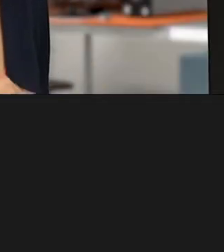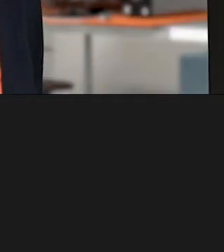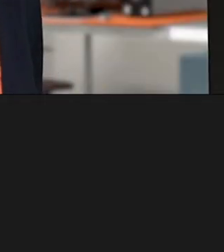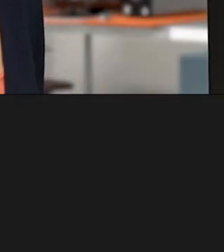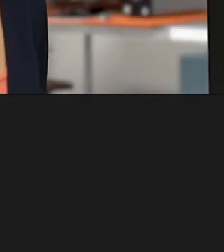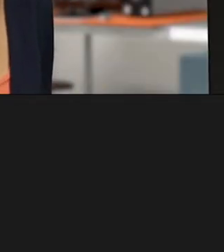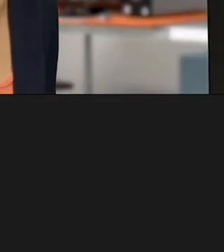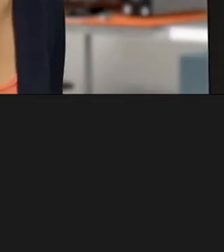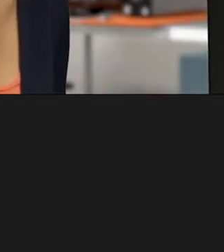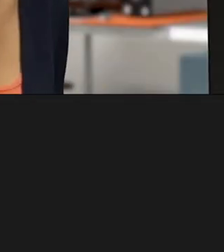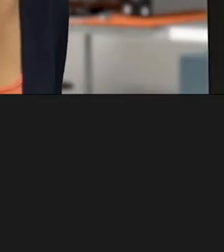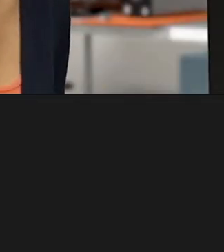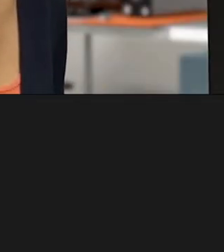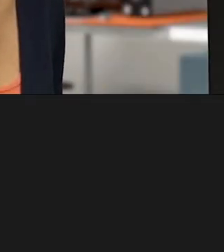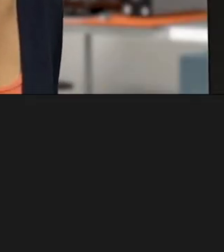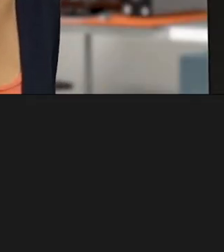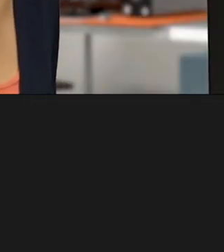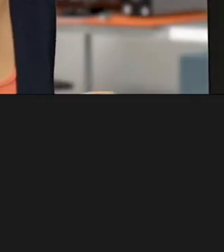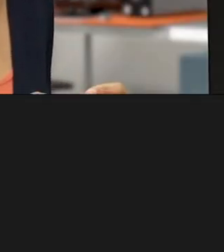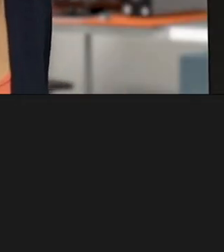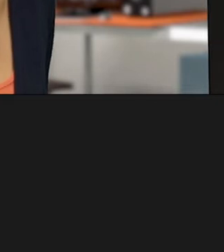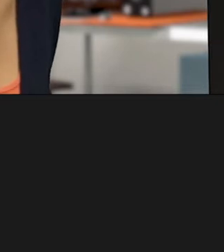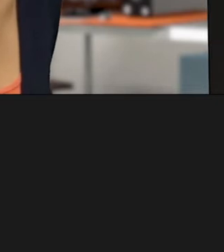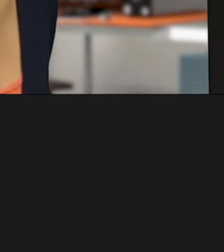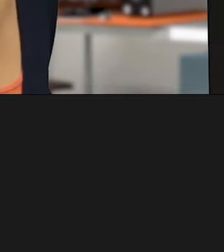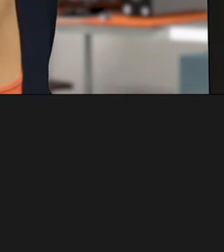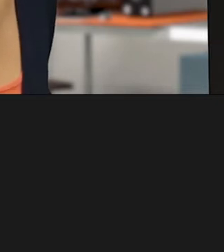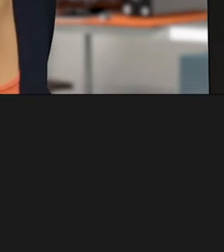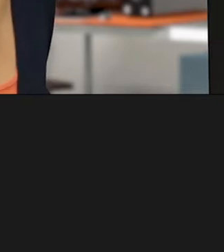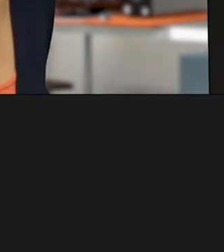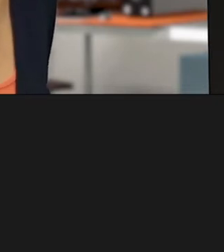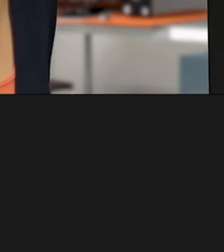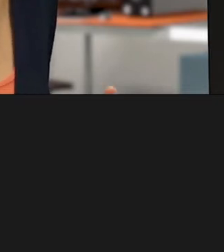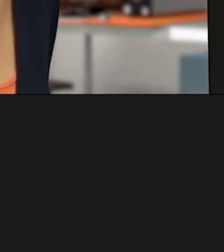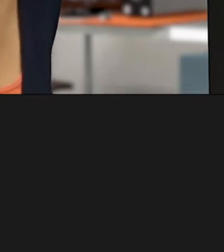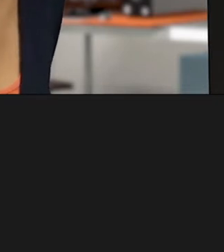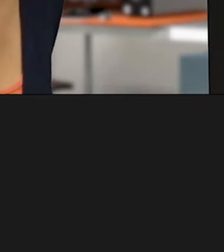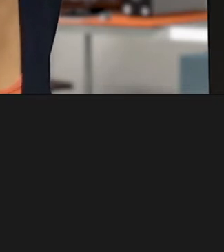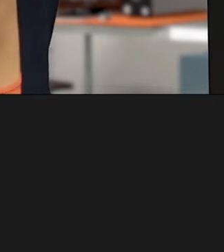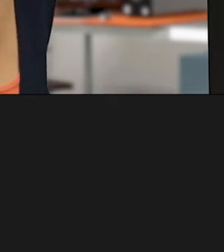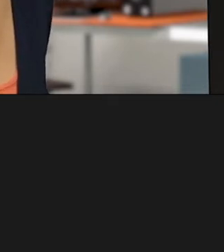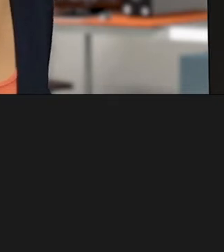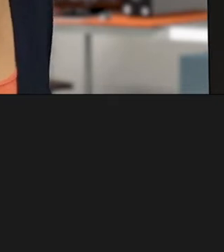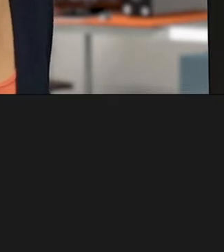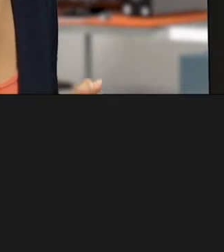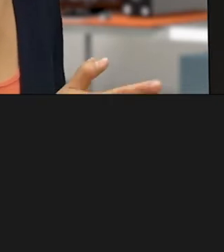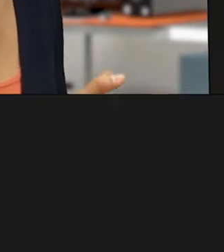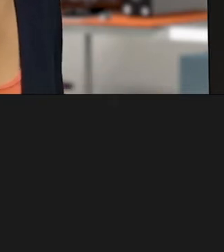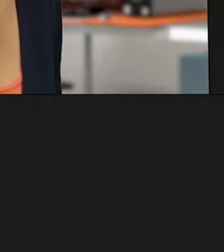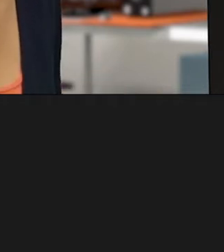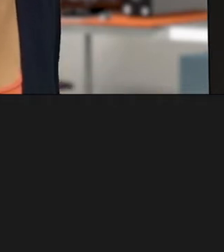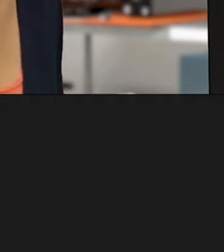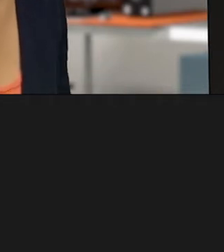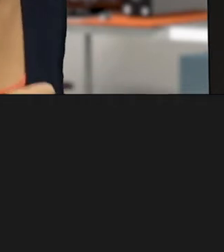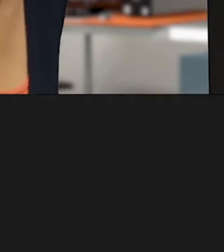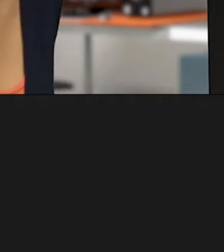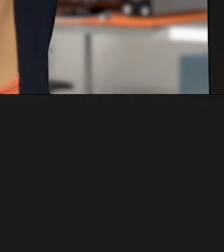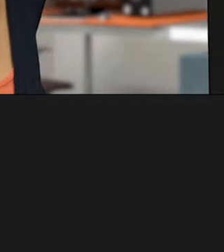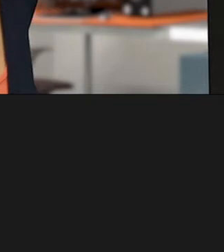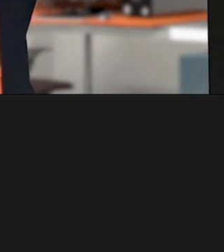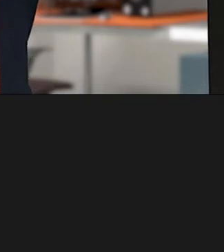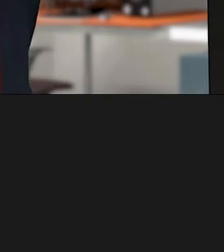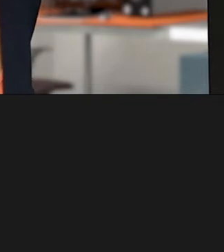en su vehículo. En ese momento, la persona no te está viendo, así que, como ya no puedes más, te acercas sin que te vea y tomas 2